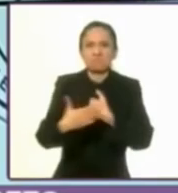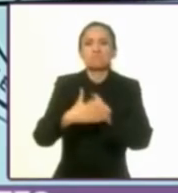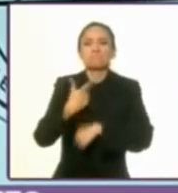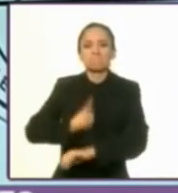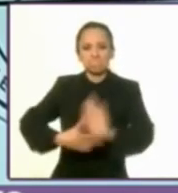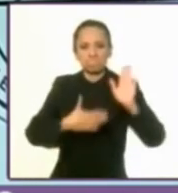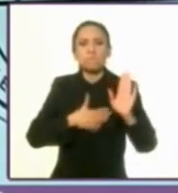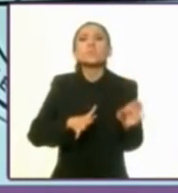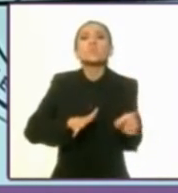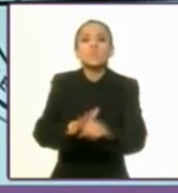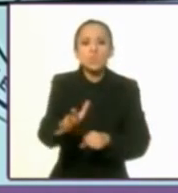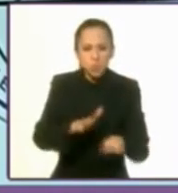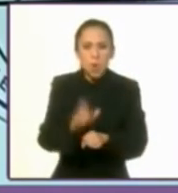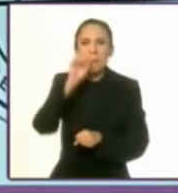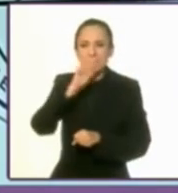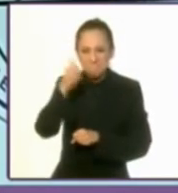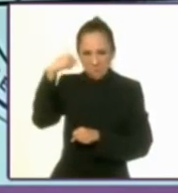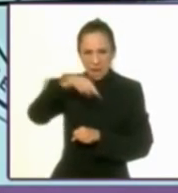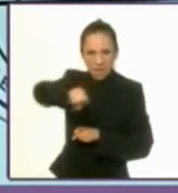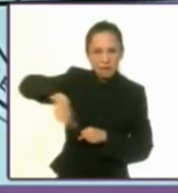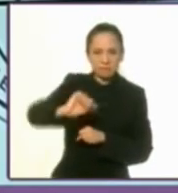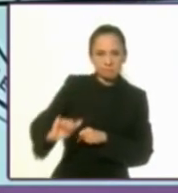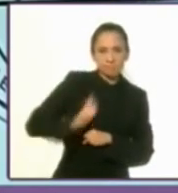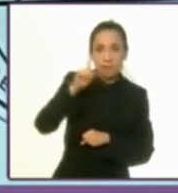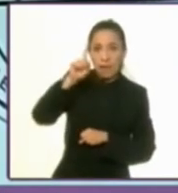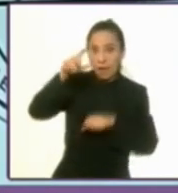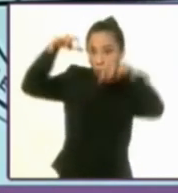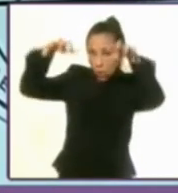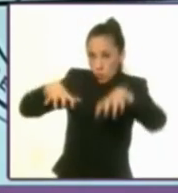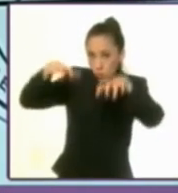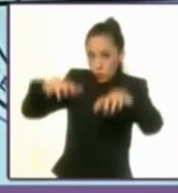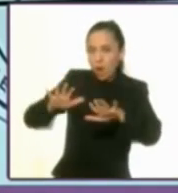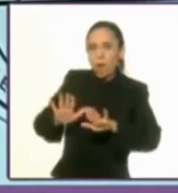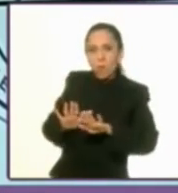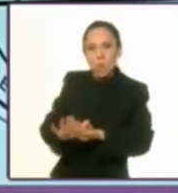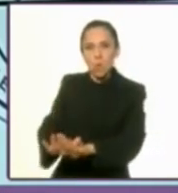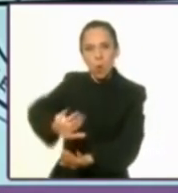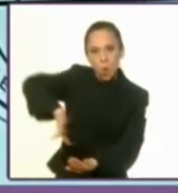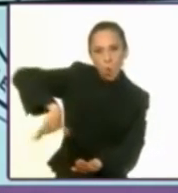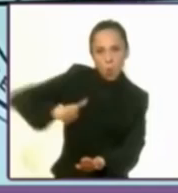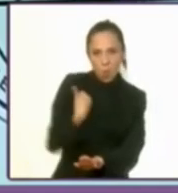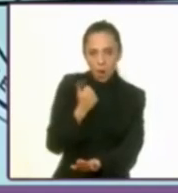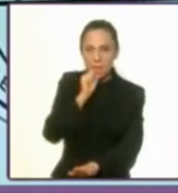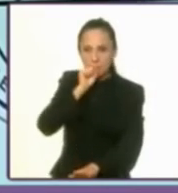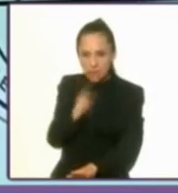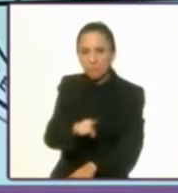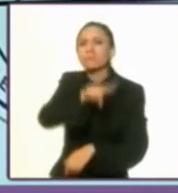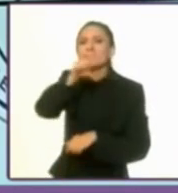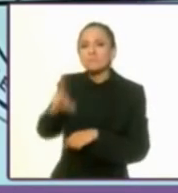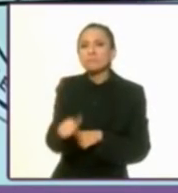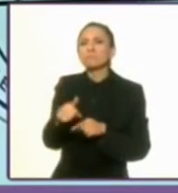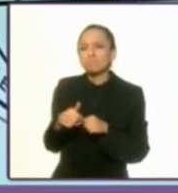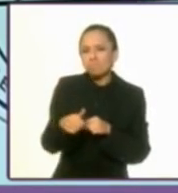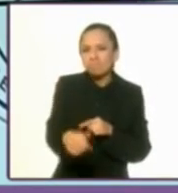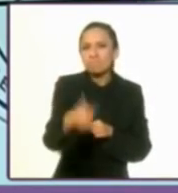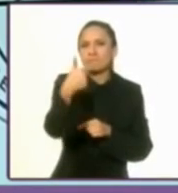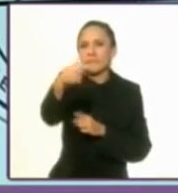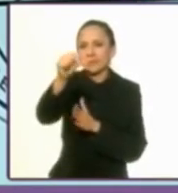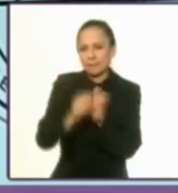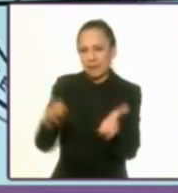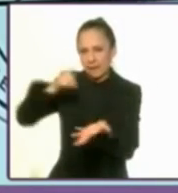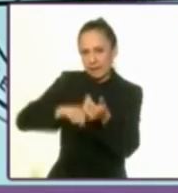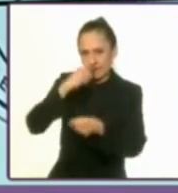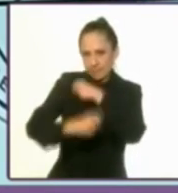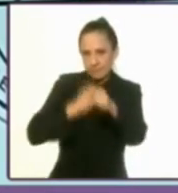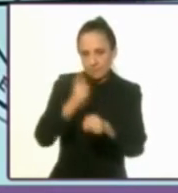captación de agua pluvial para que tengan agua por lo menos siete meses del año y que